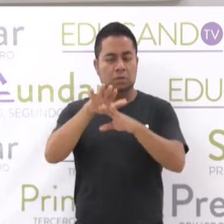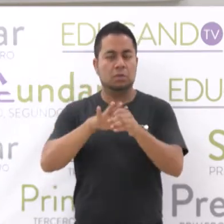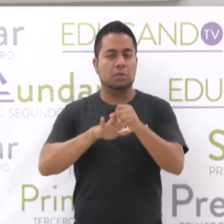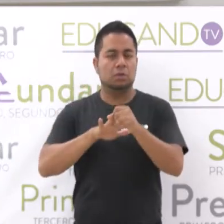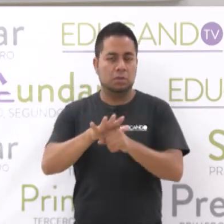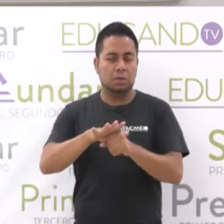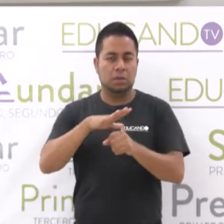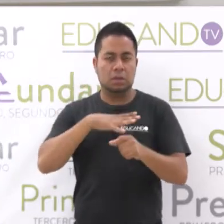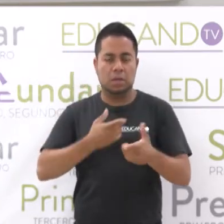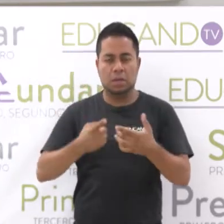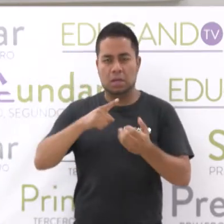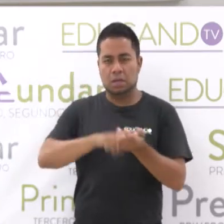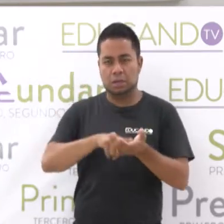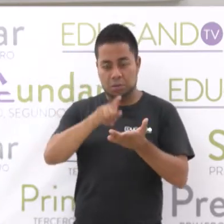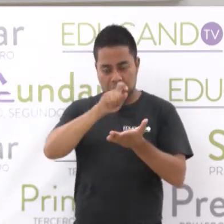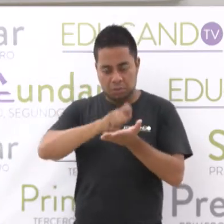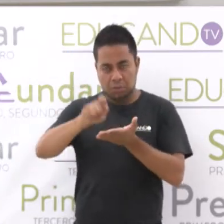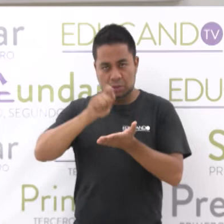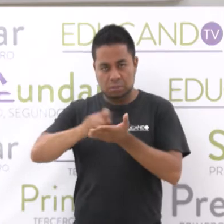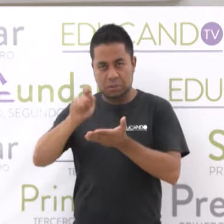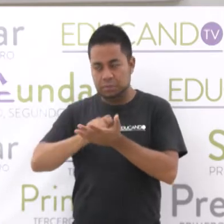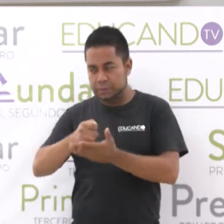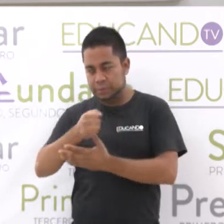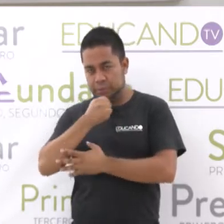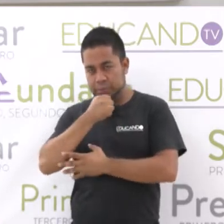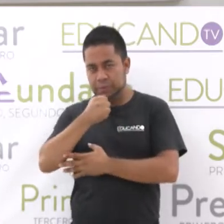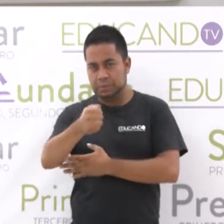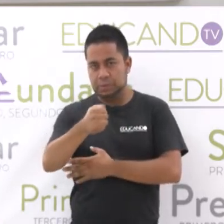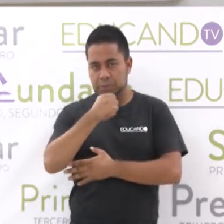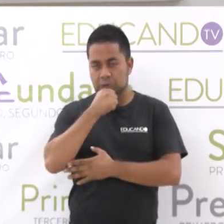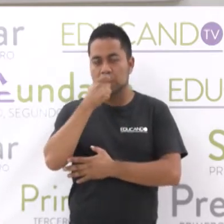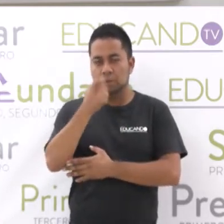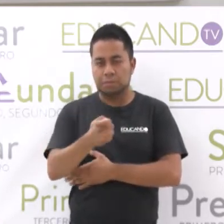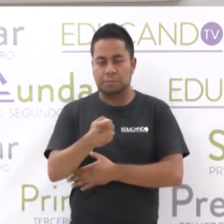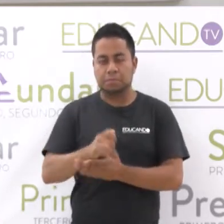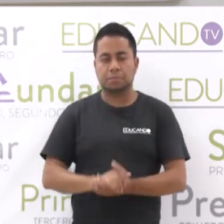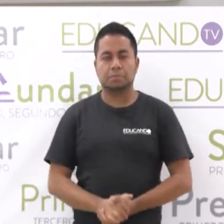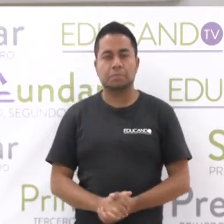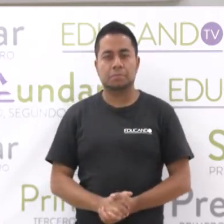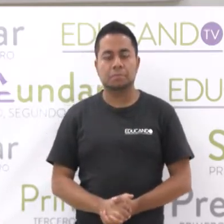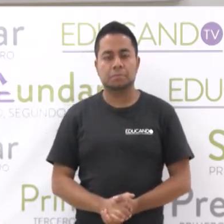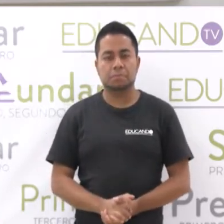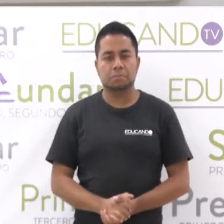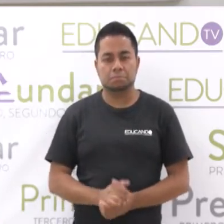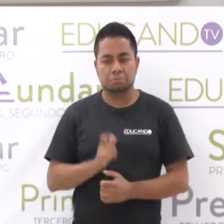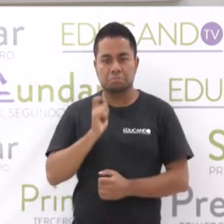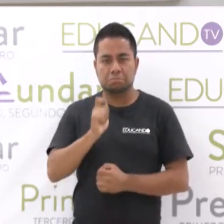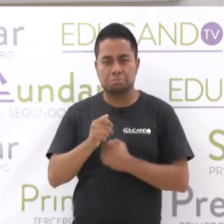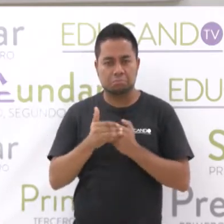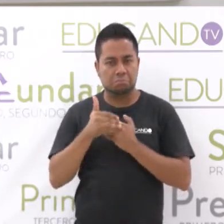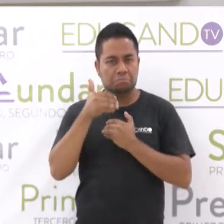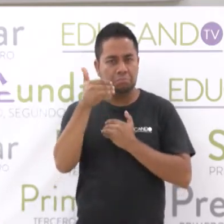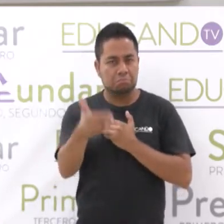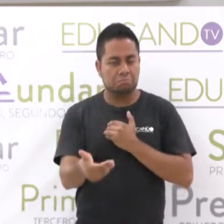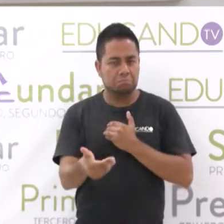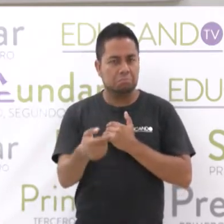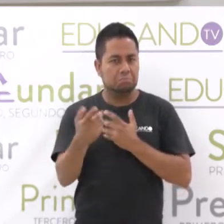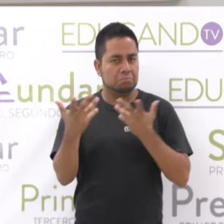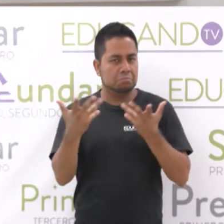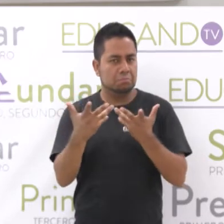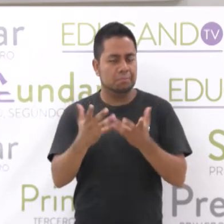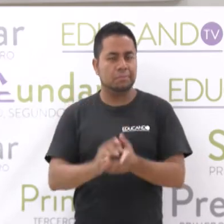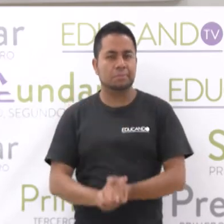del cual van a escribir un reportaje, pues ¿qué es lo que sigue? ¿Cuál sería el paso